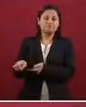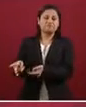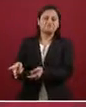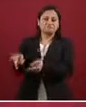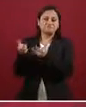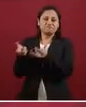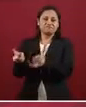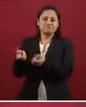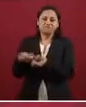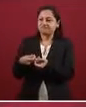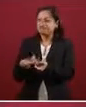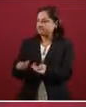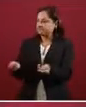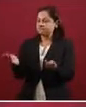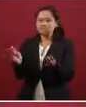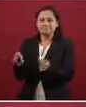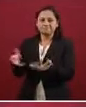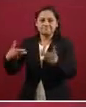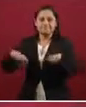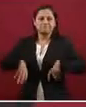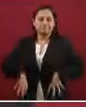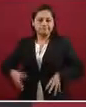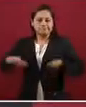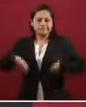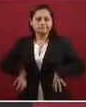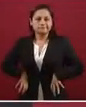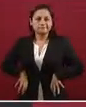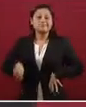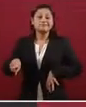repartiéndose todo, fíjense,